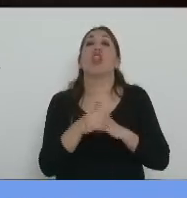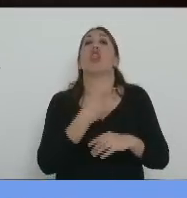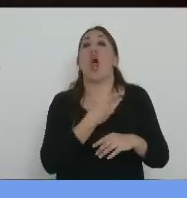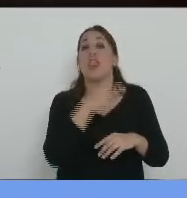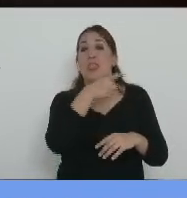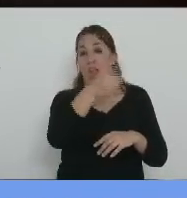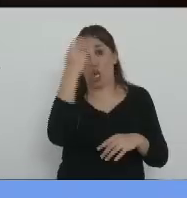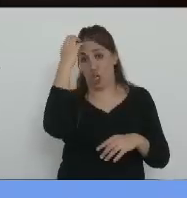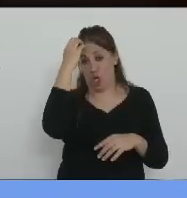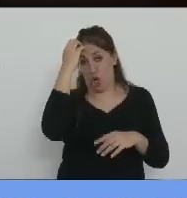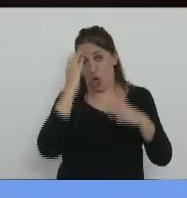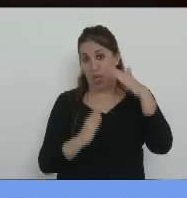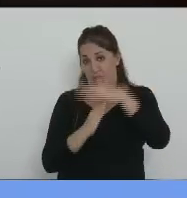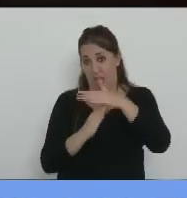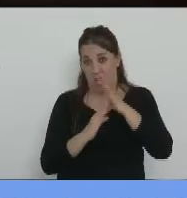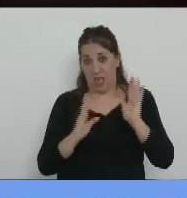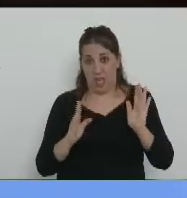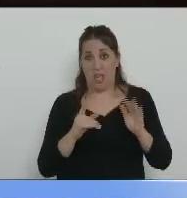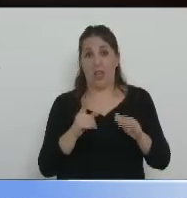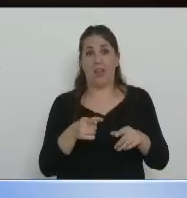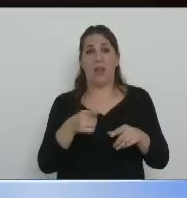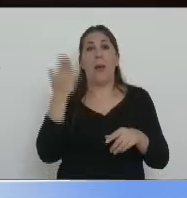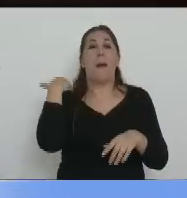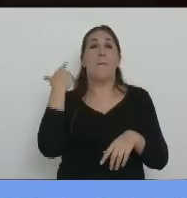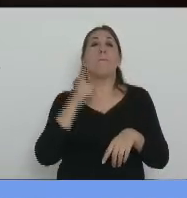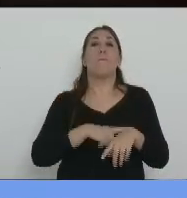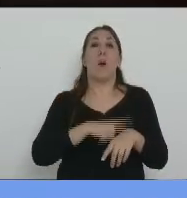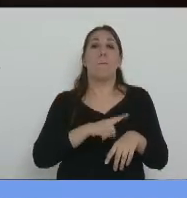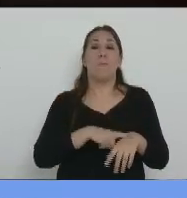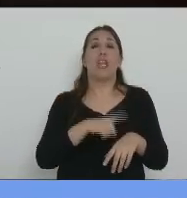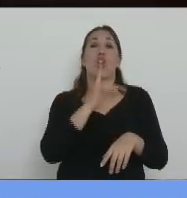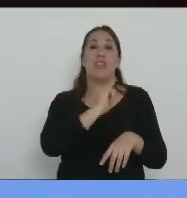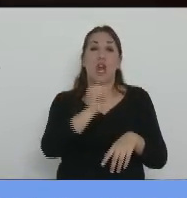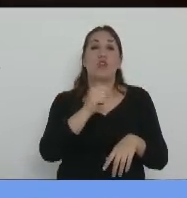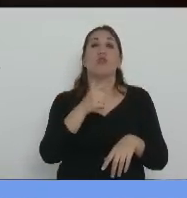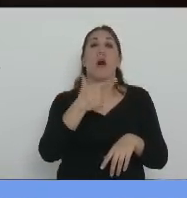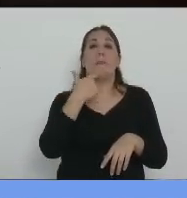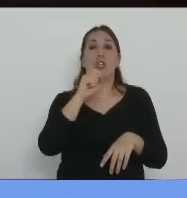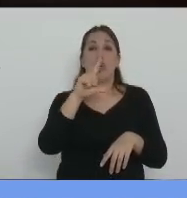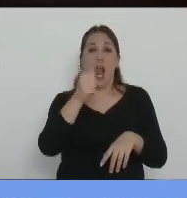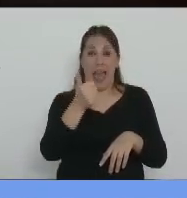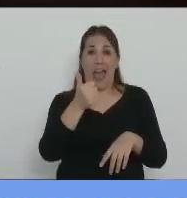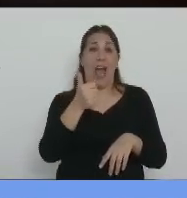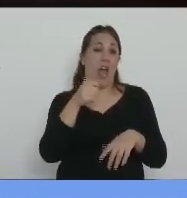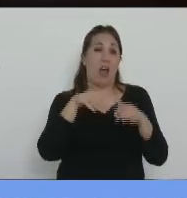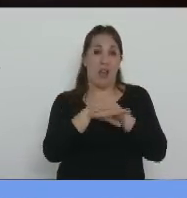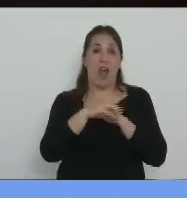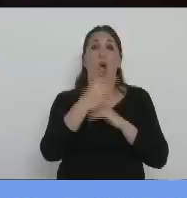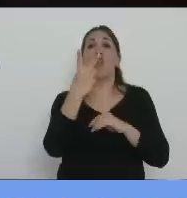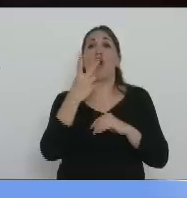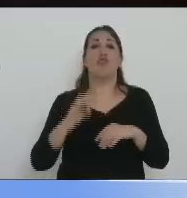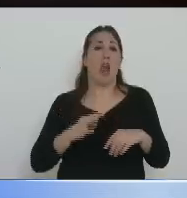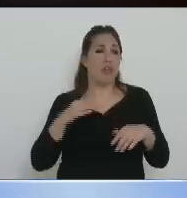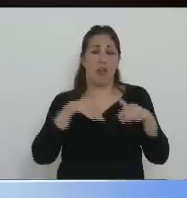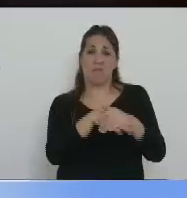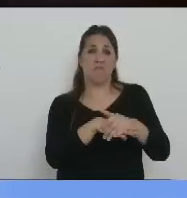la denuncia que hizo el diputado en ese momento felipe solá está en la corte hace dos años que la causa está paralizada porque